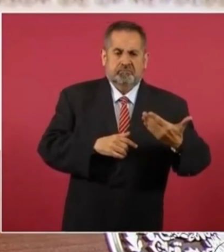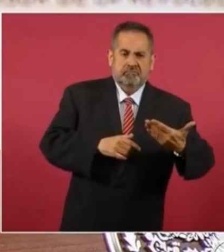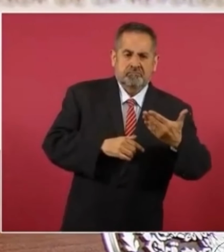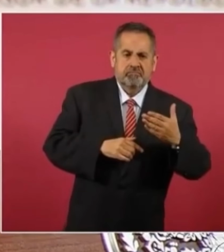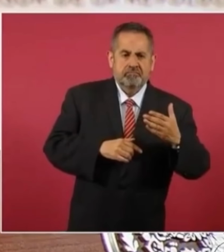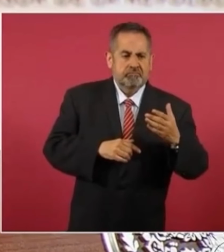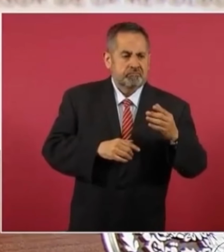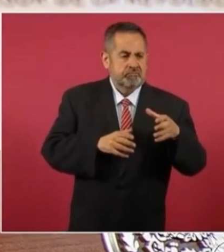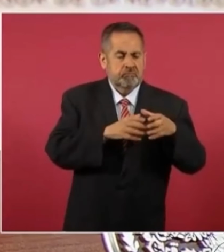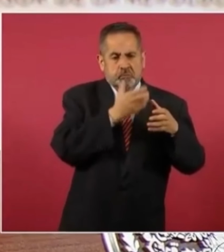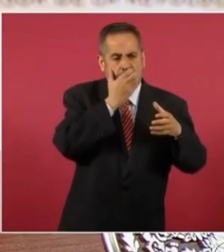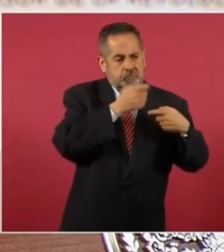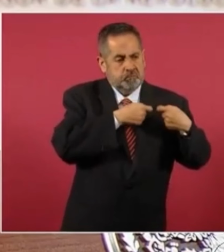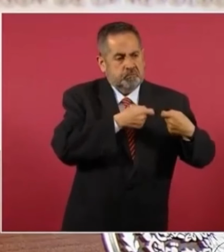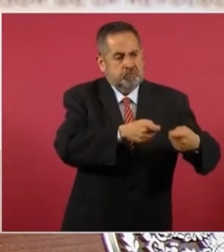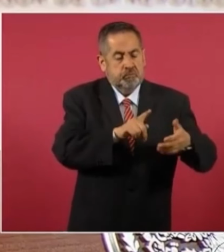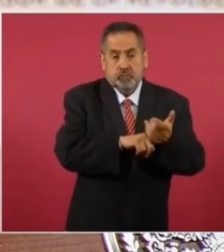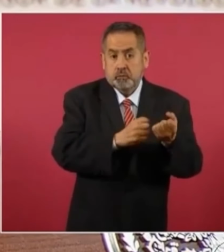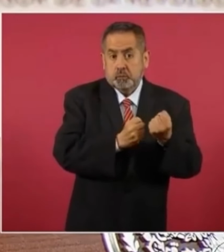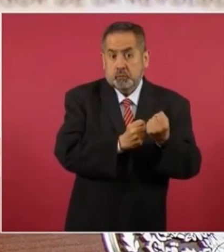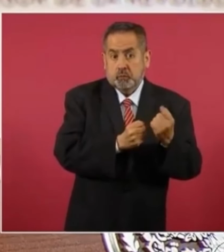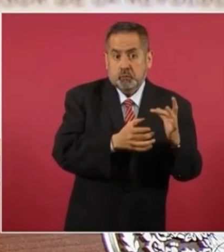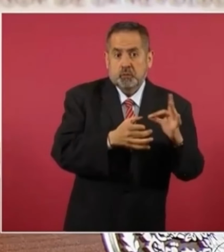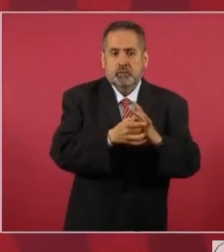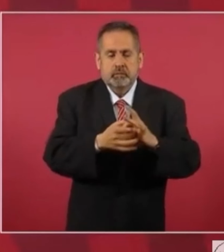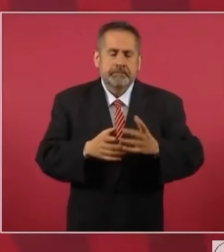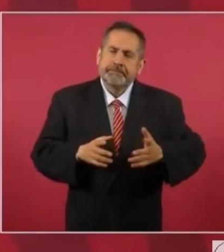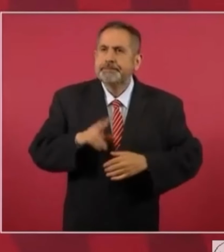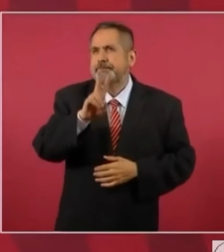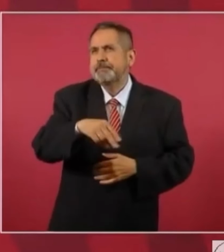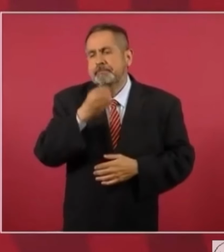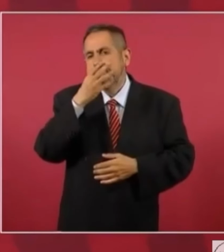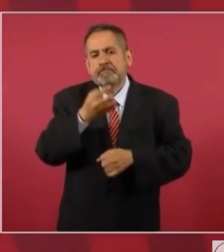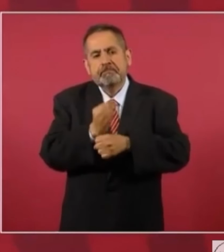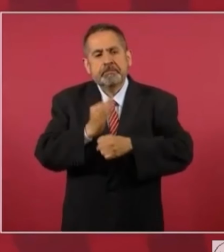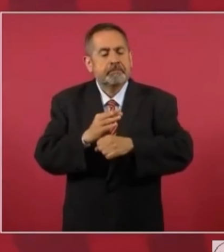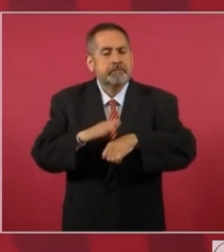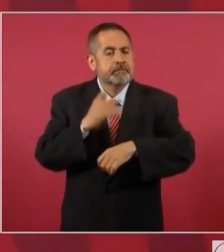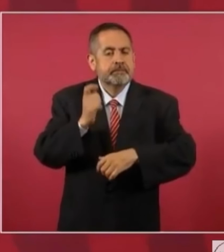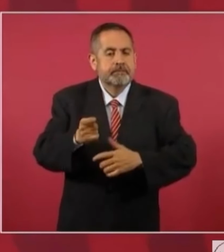el conservadurismo. Me da risa porque